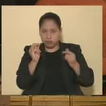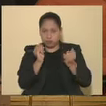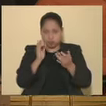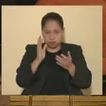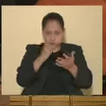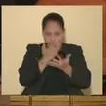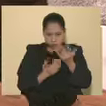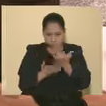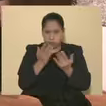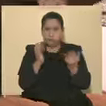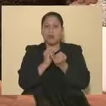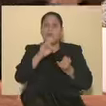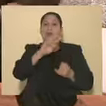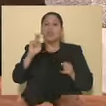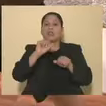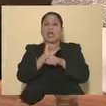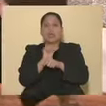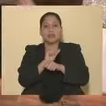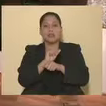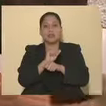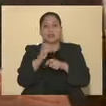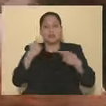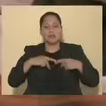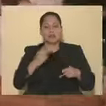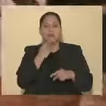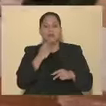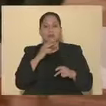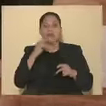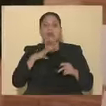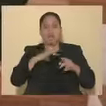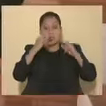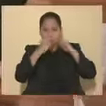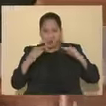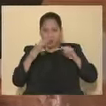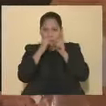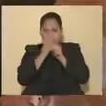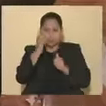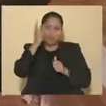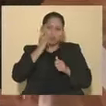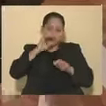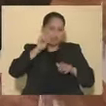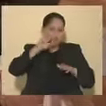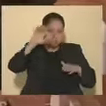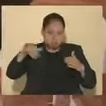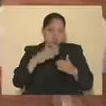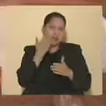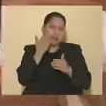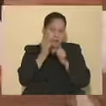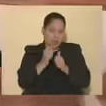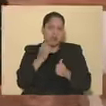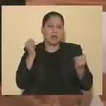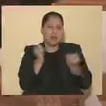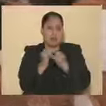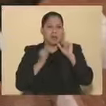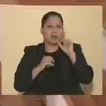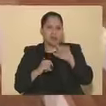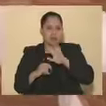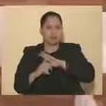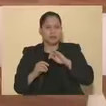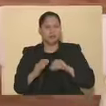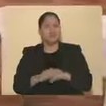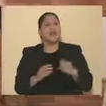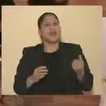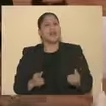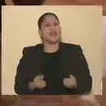de 200 artistas aproximadamente. Wow. Va a haber campamento también, por si se gustan quedarse. Ok. Oye, ¿y